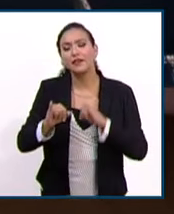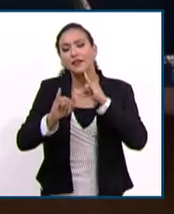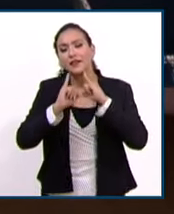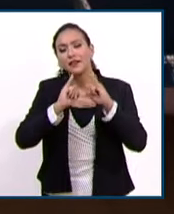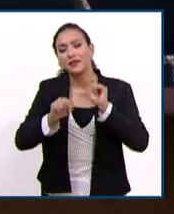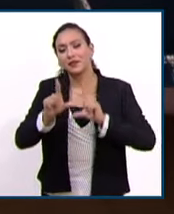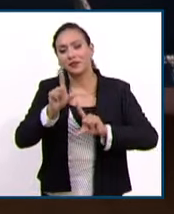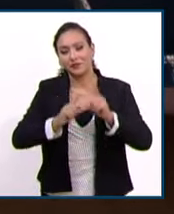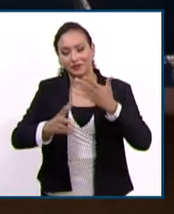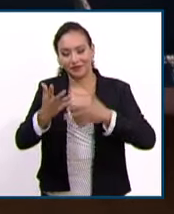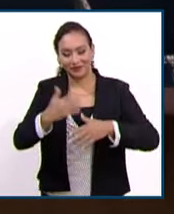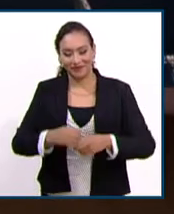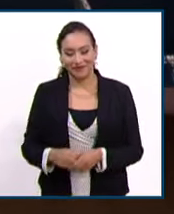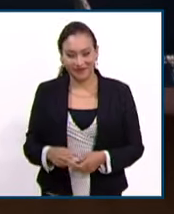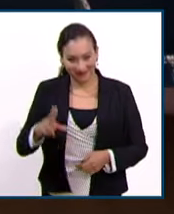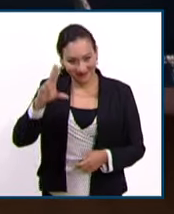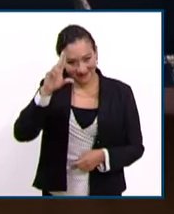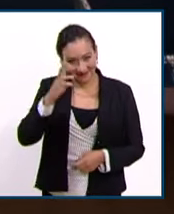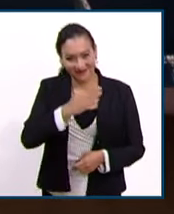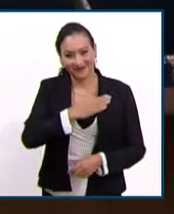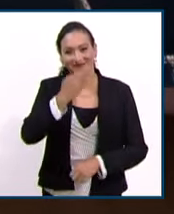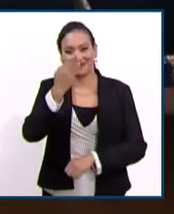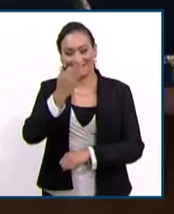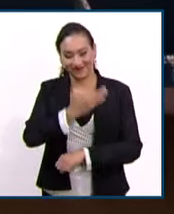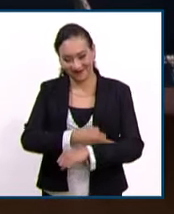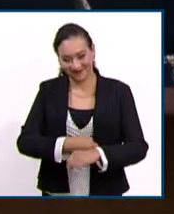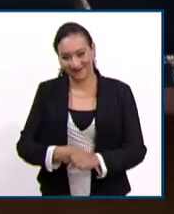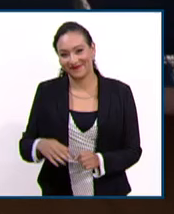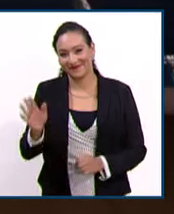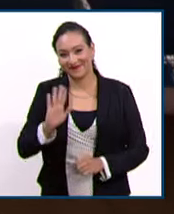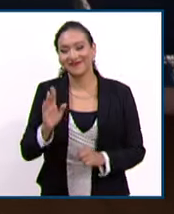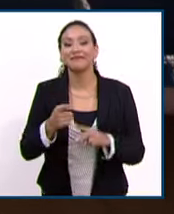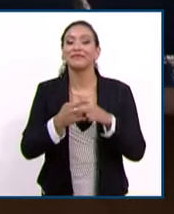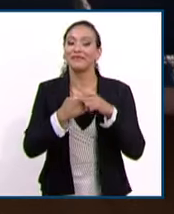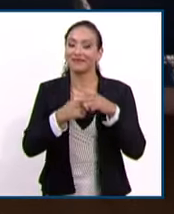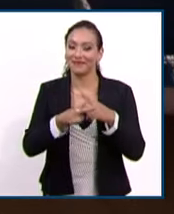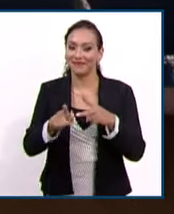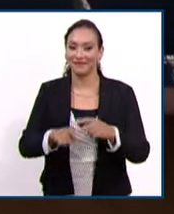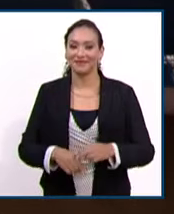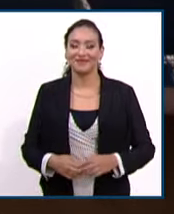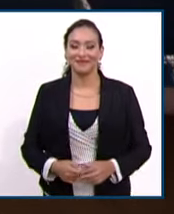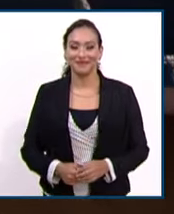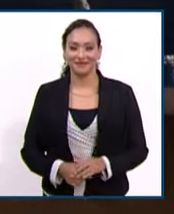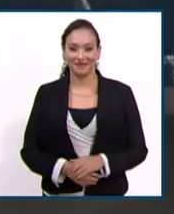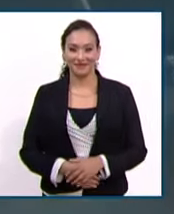interpretación en lengua de señas mexicana. Hola, Eusiris. Ahora sí, comenzamos.